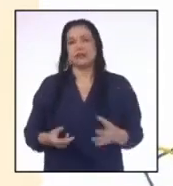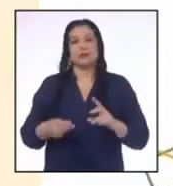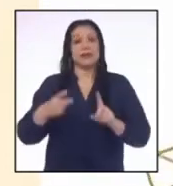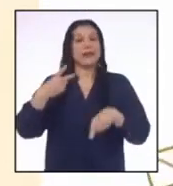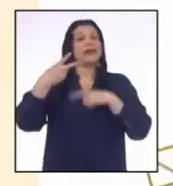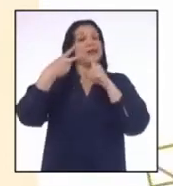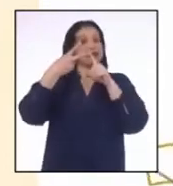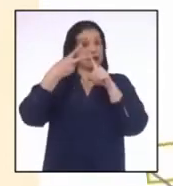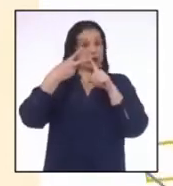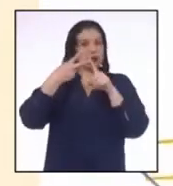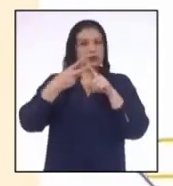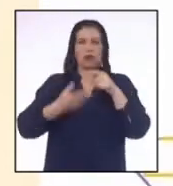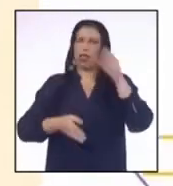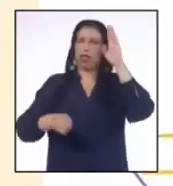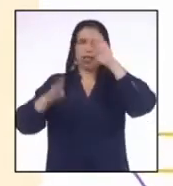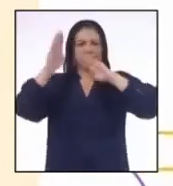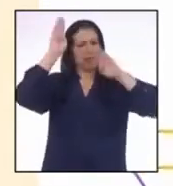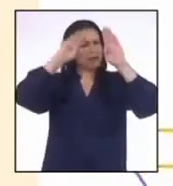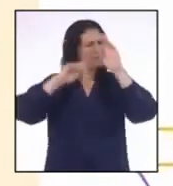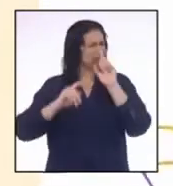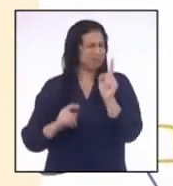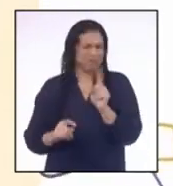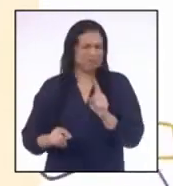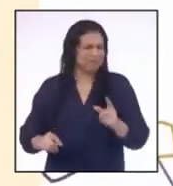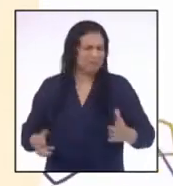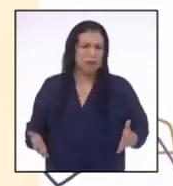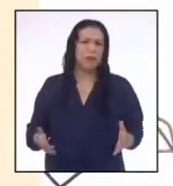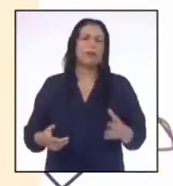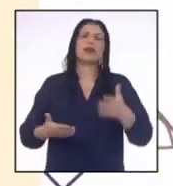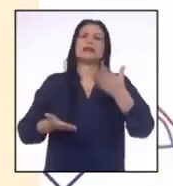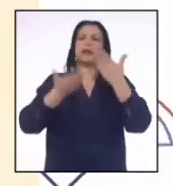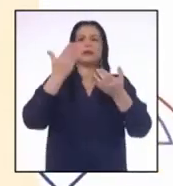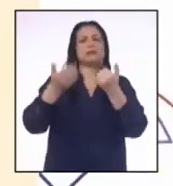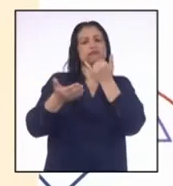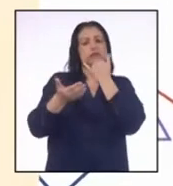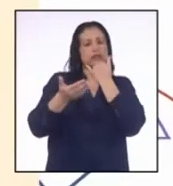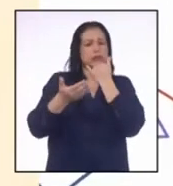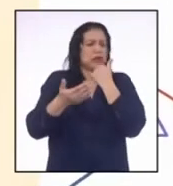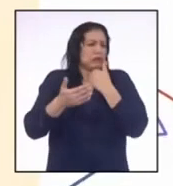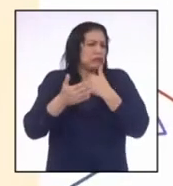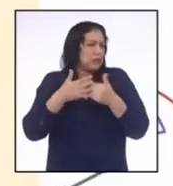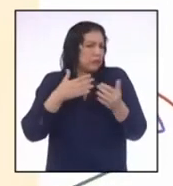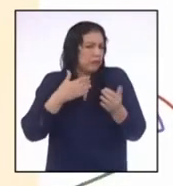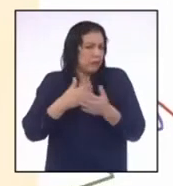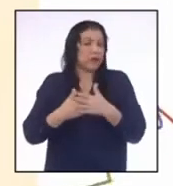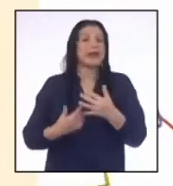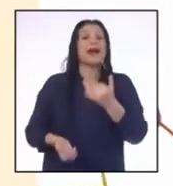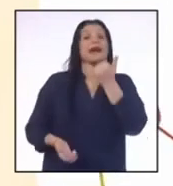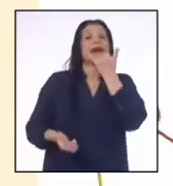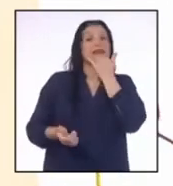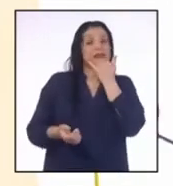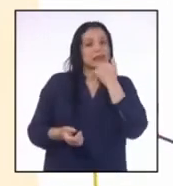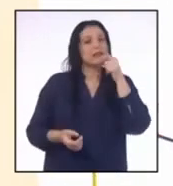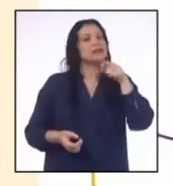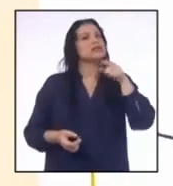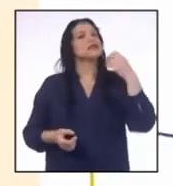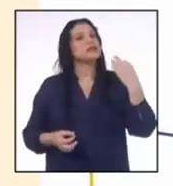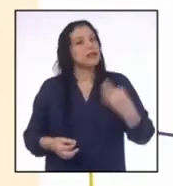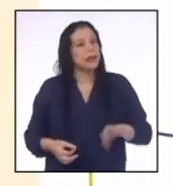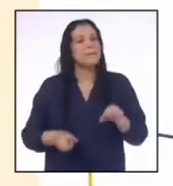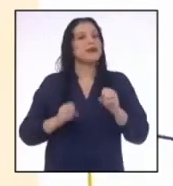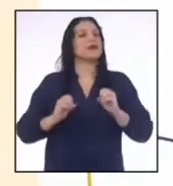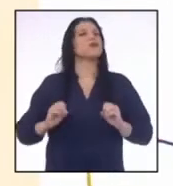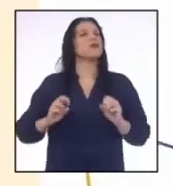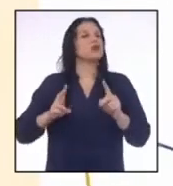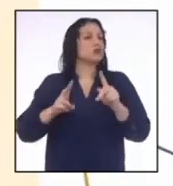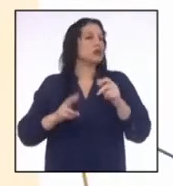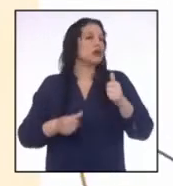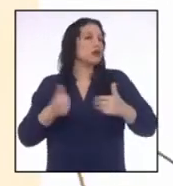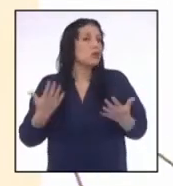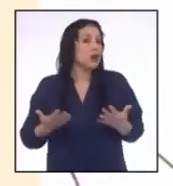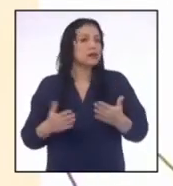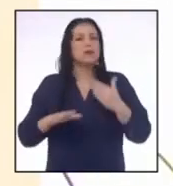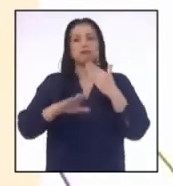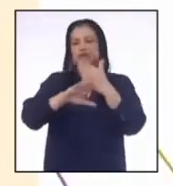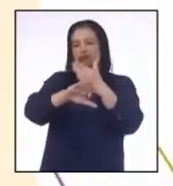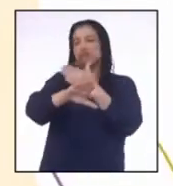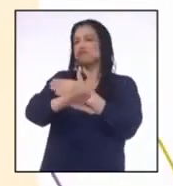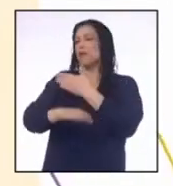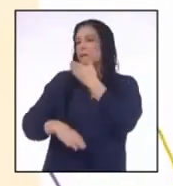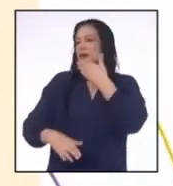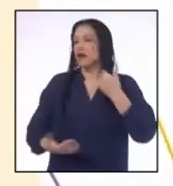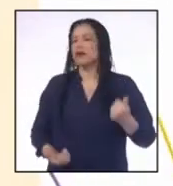Segundo, no se preocupen demasiado por cometer errores. El error es siempre una oportunidad de